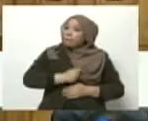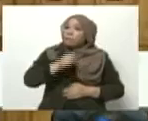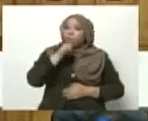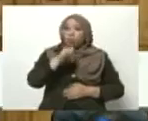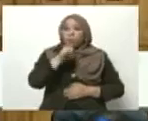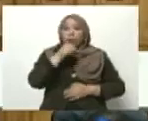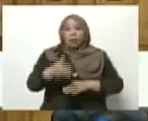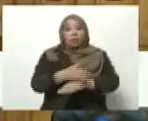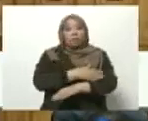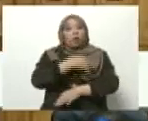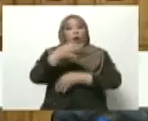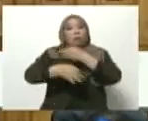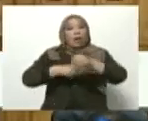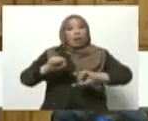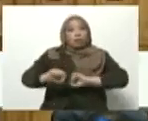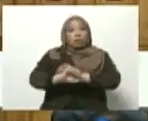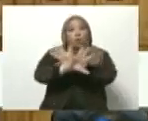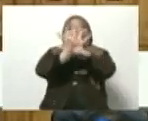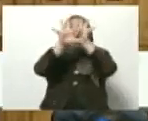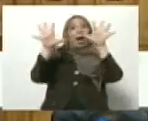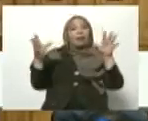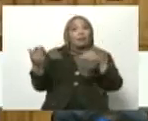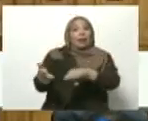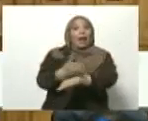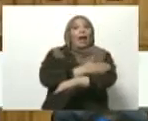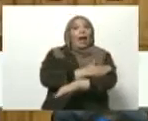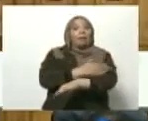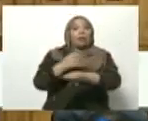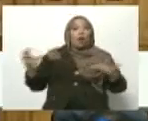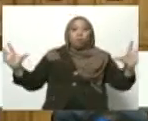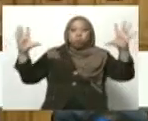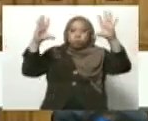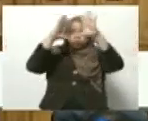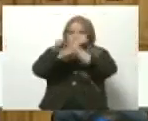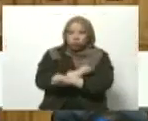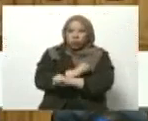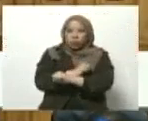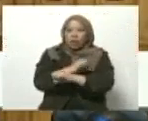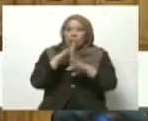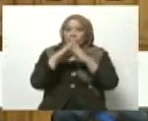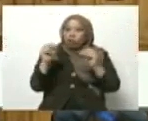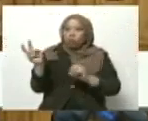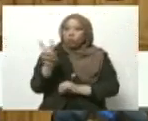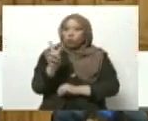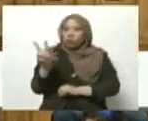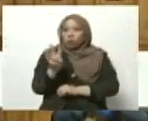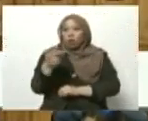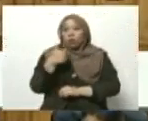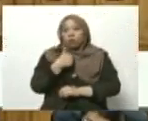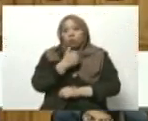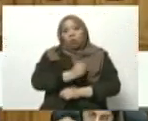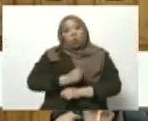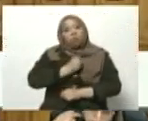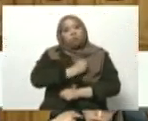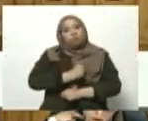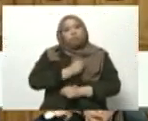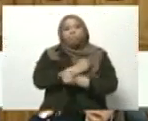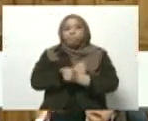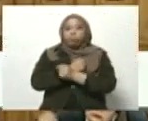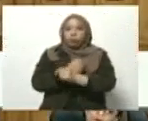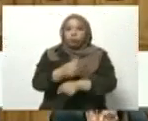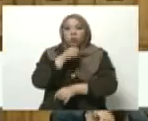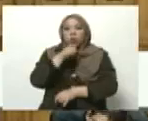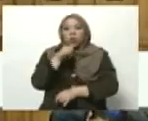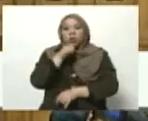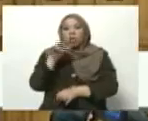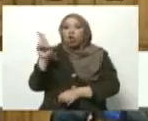Lamento informar que el sufrido pueblo de Venezuela está a punto de experimentar la más dramática